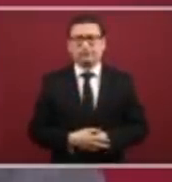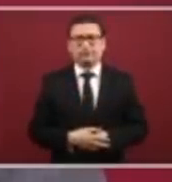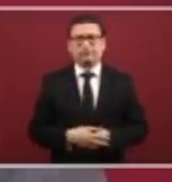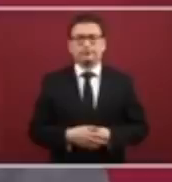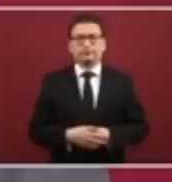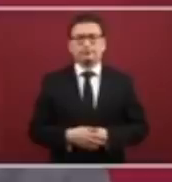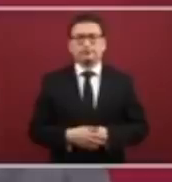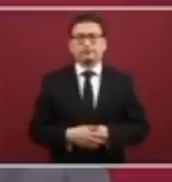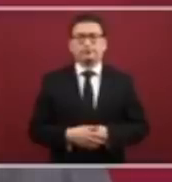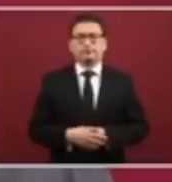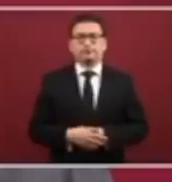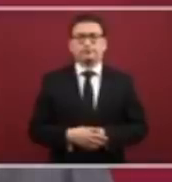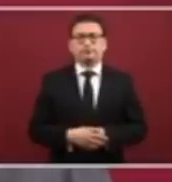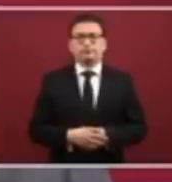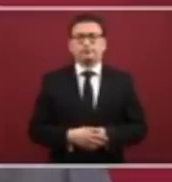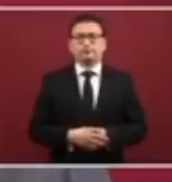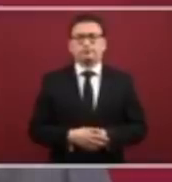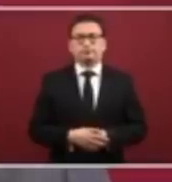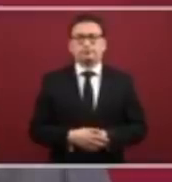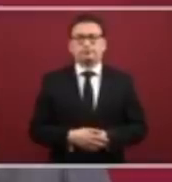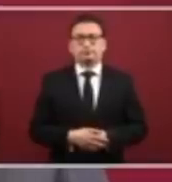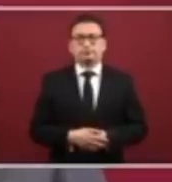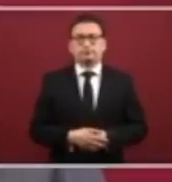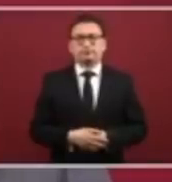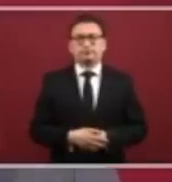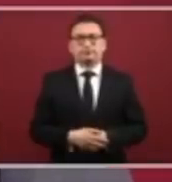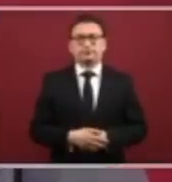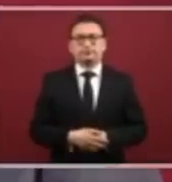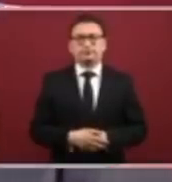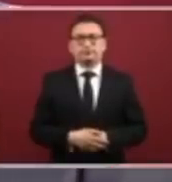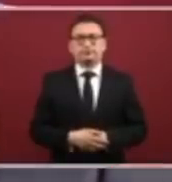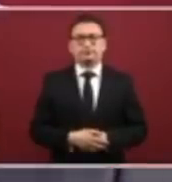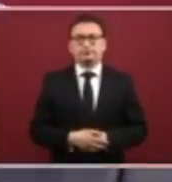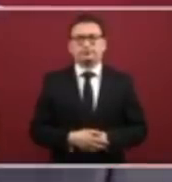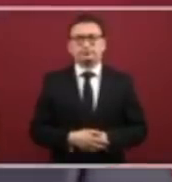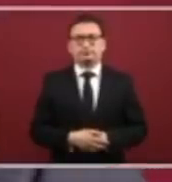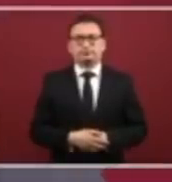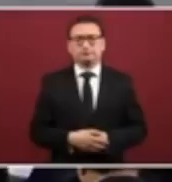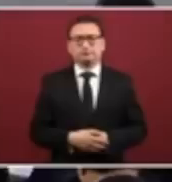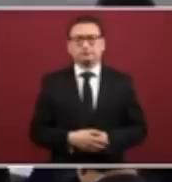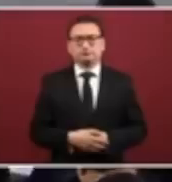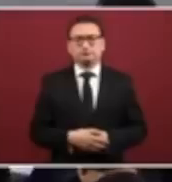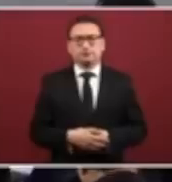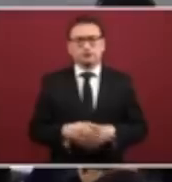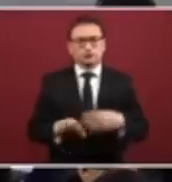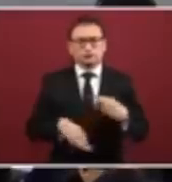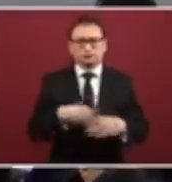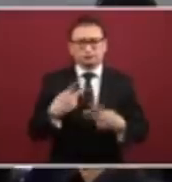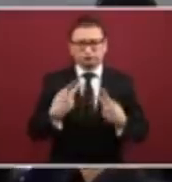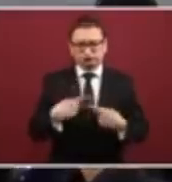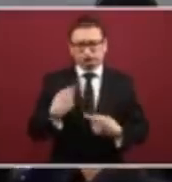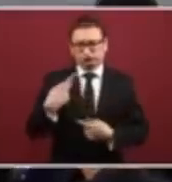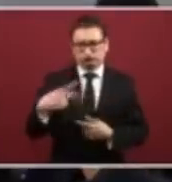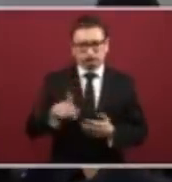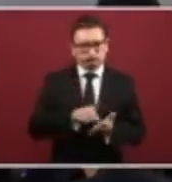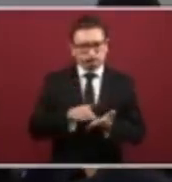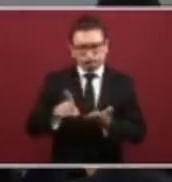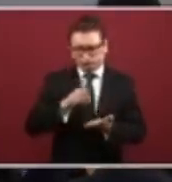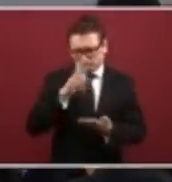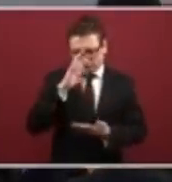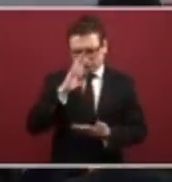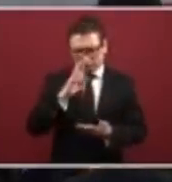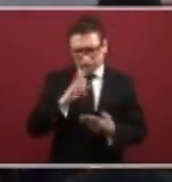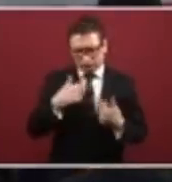segundo es que se respeten los derechos humanos, que no se